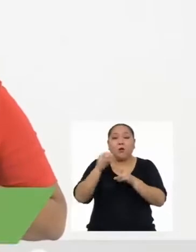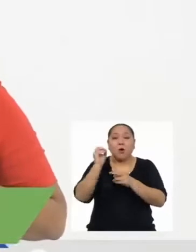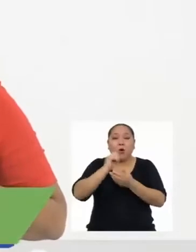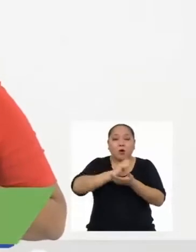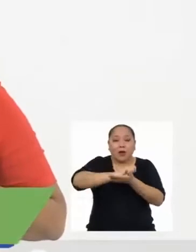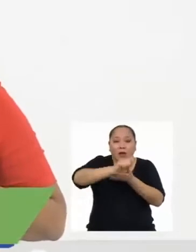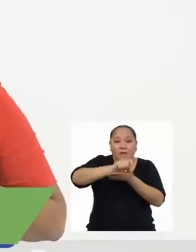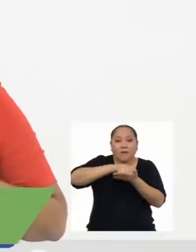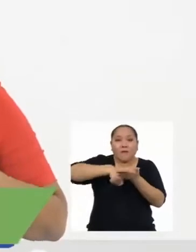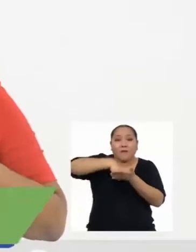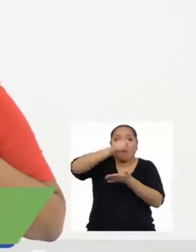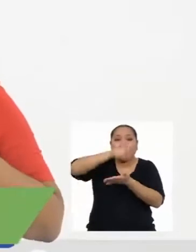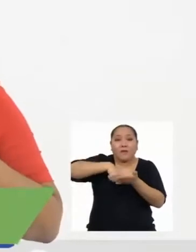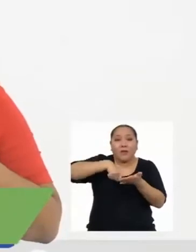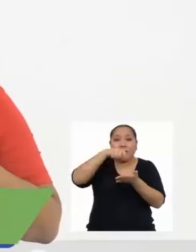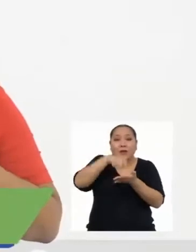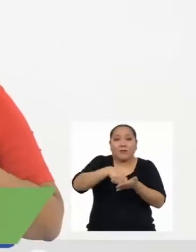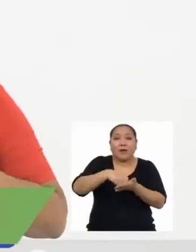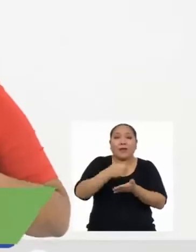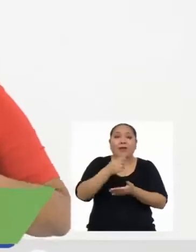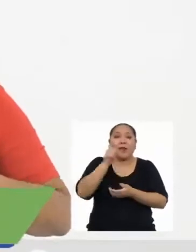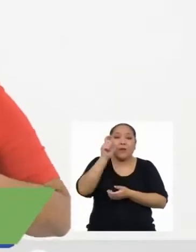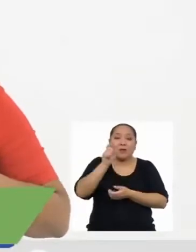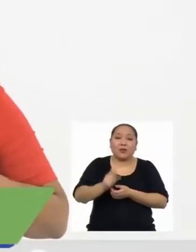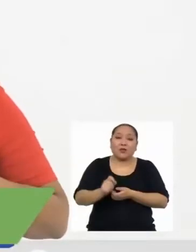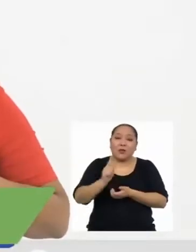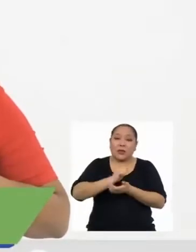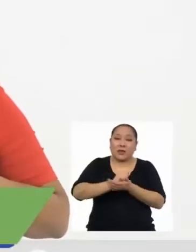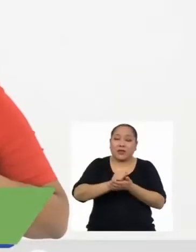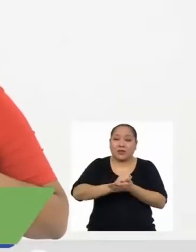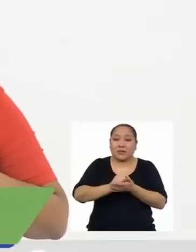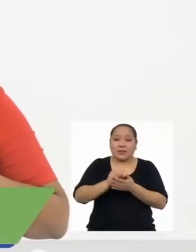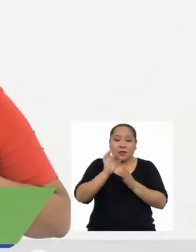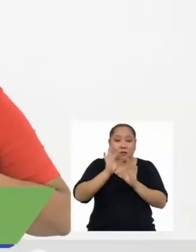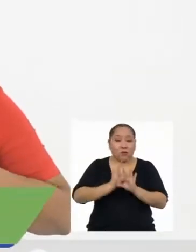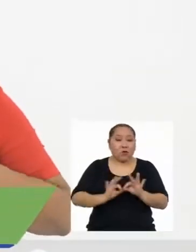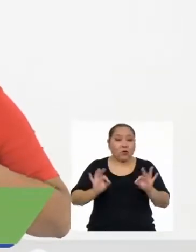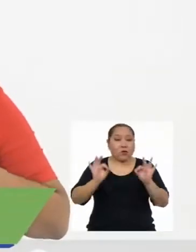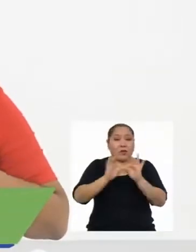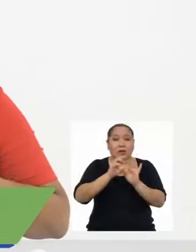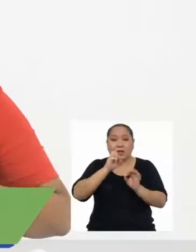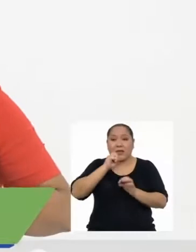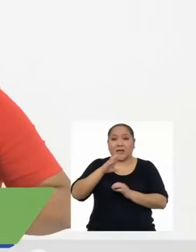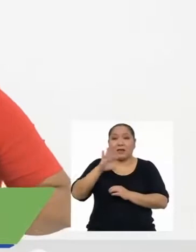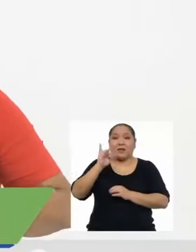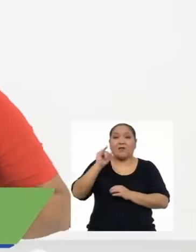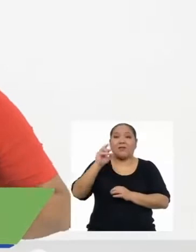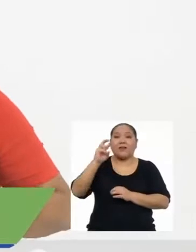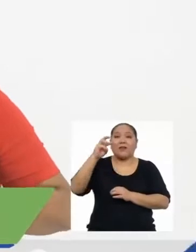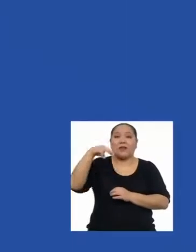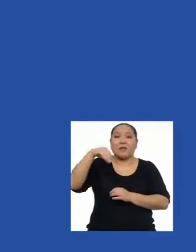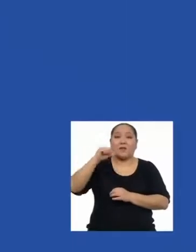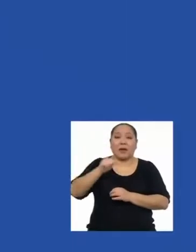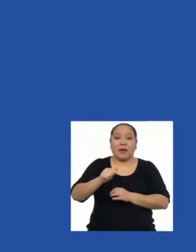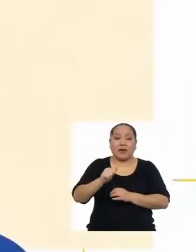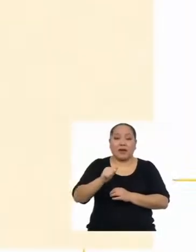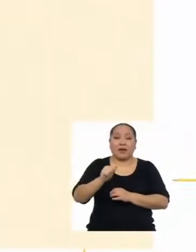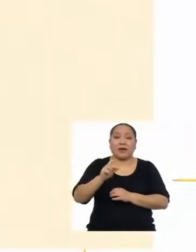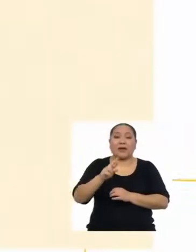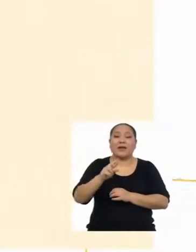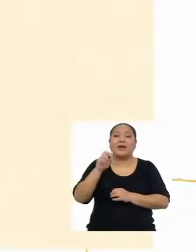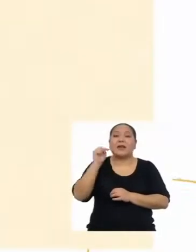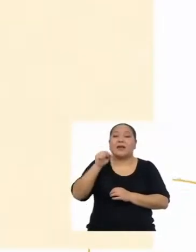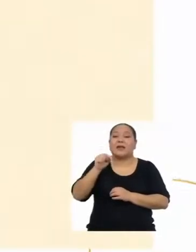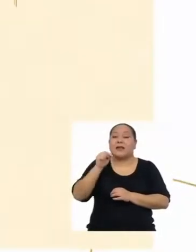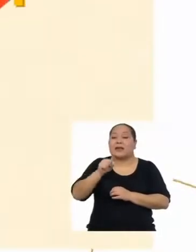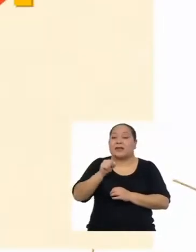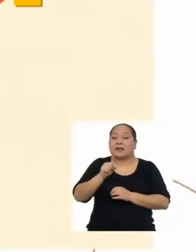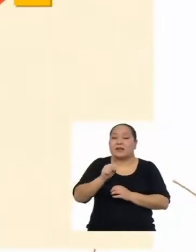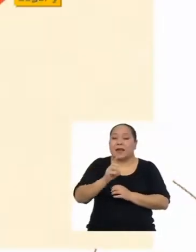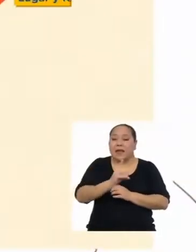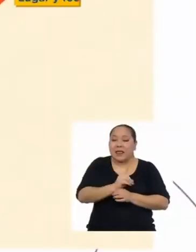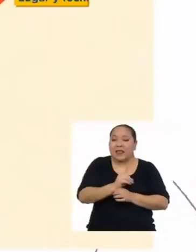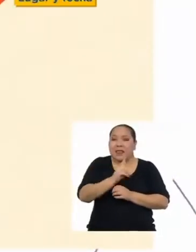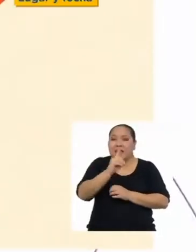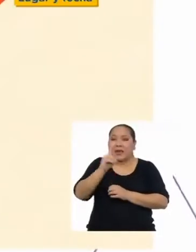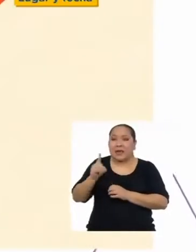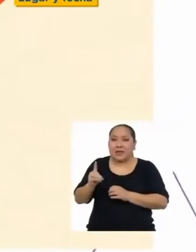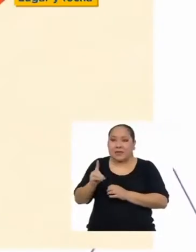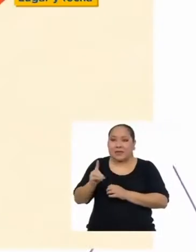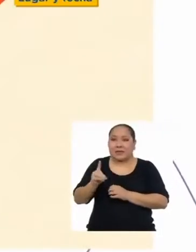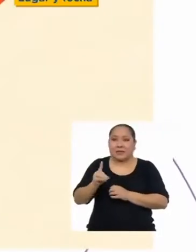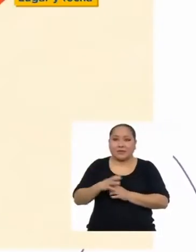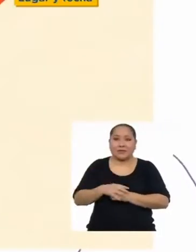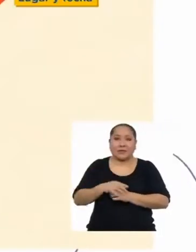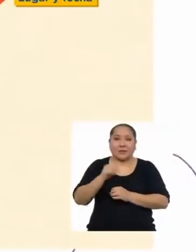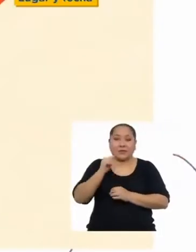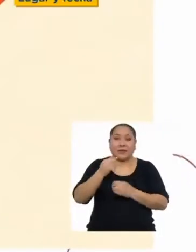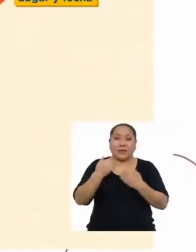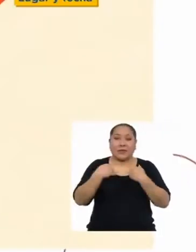Es importante mencionar que la firma siempre va alineada a la derecha. Una carta tiene